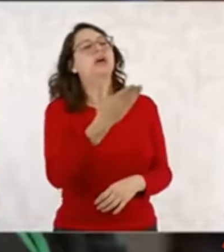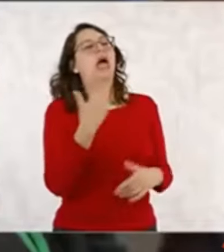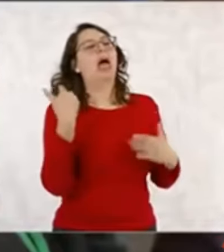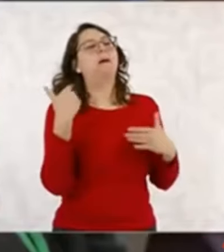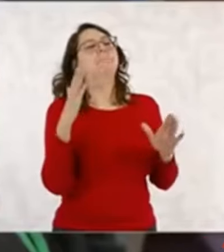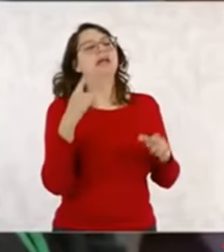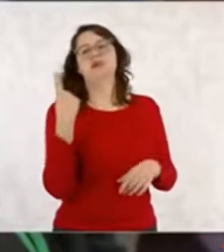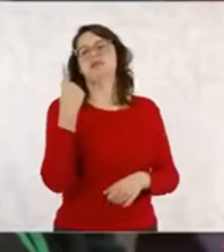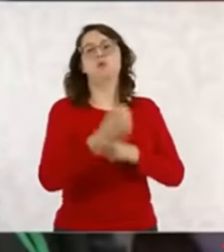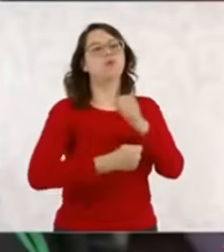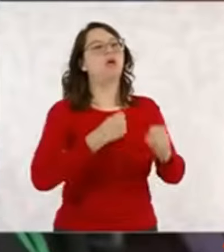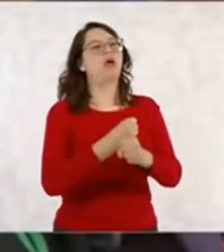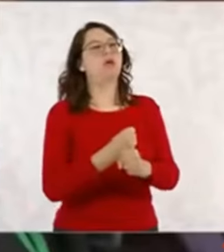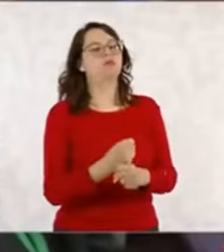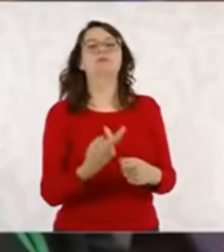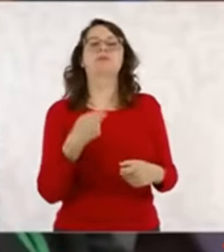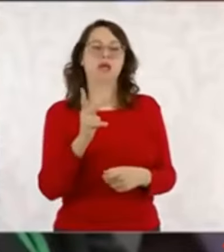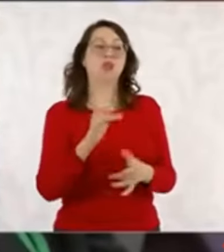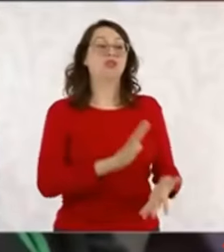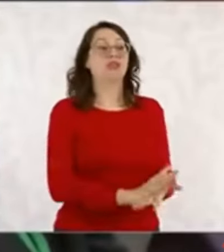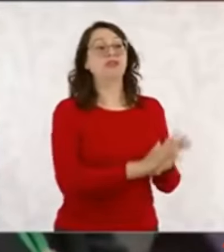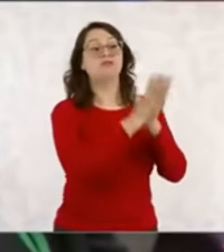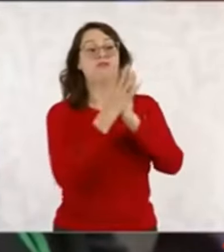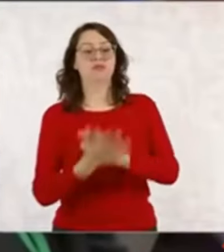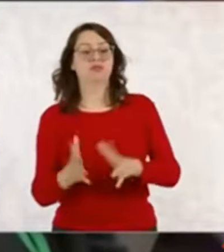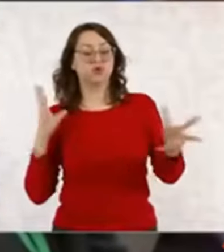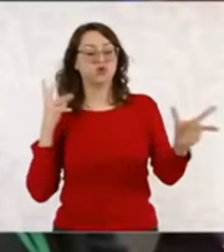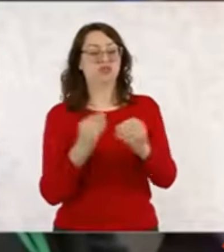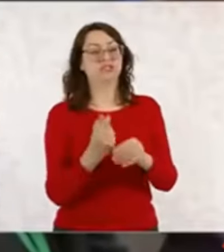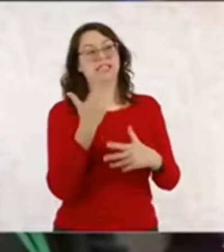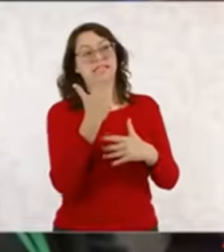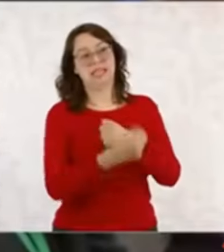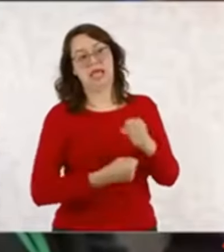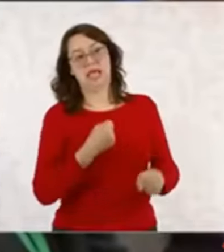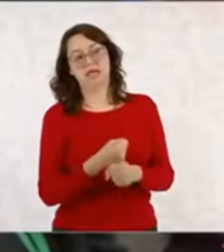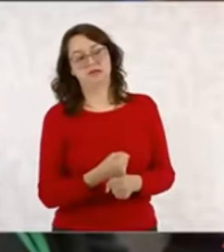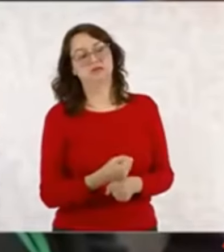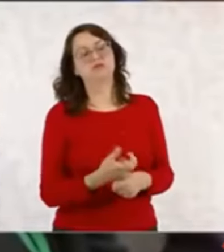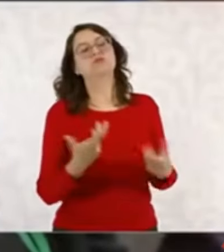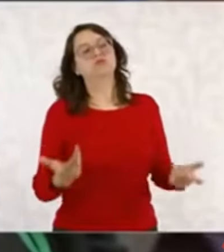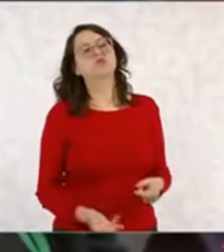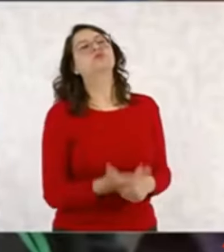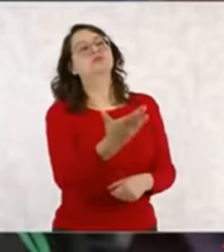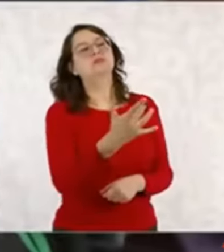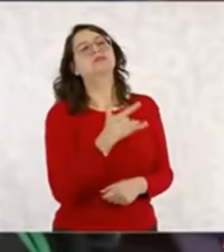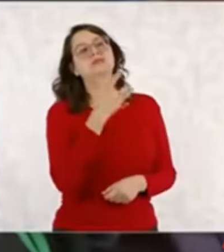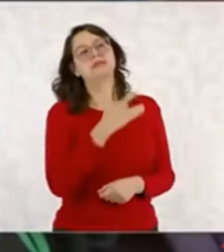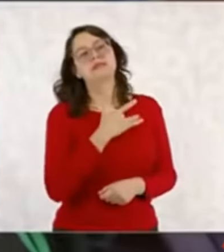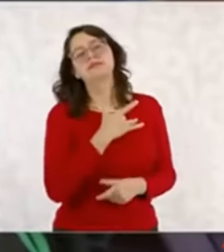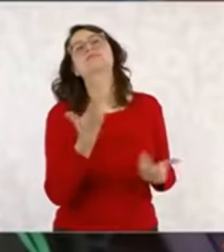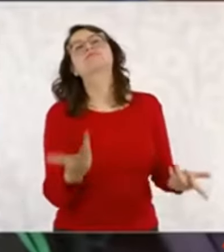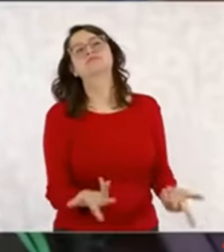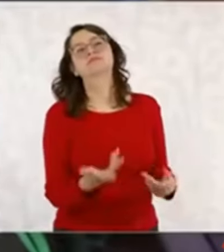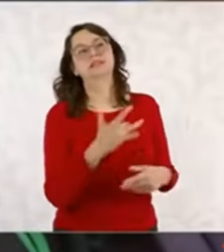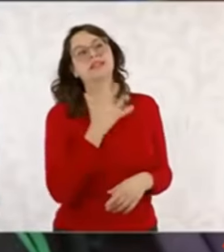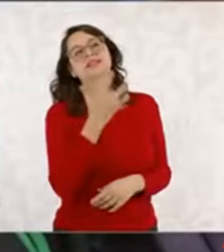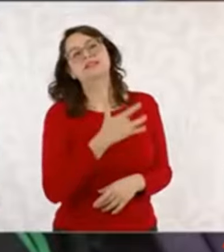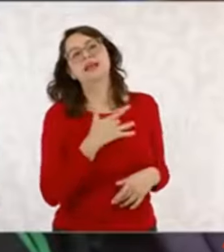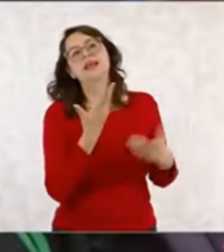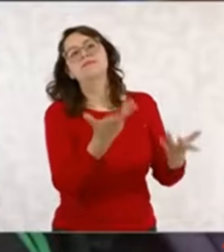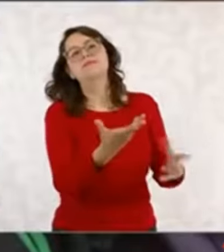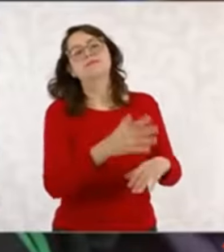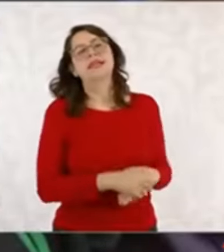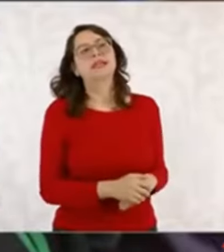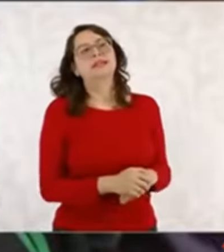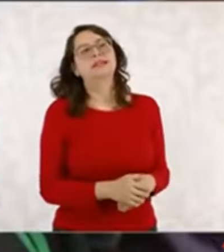año, pero es claro que son 7 años de la transformación, es claro, de un movimiento. ¿Qué pudiera comentar su sentir después de este